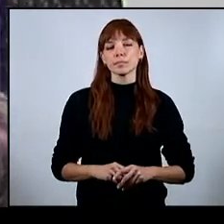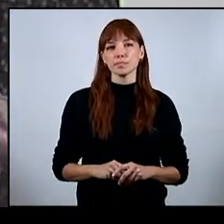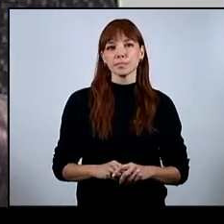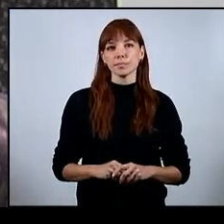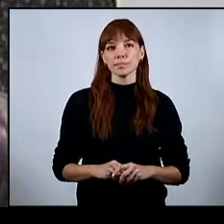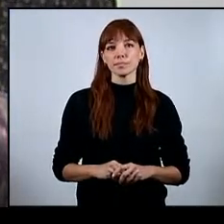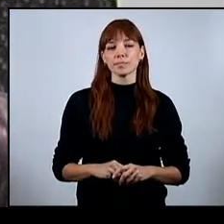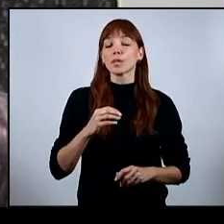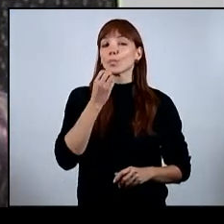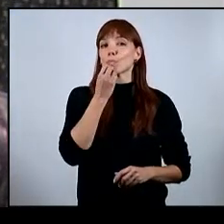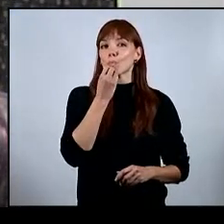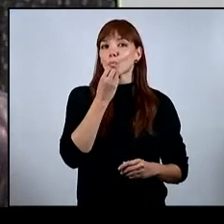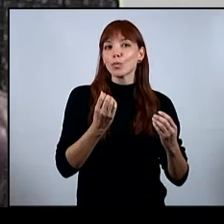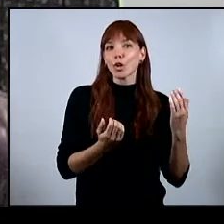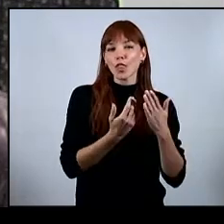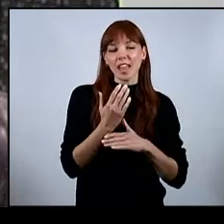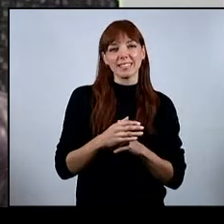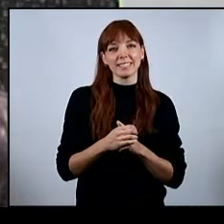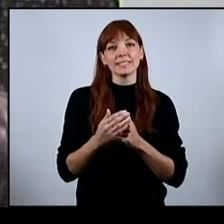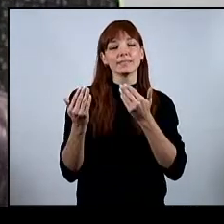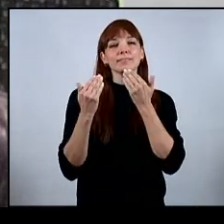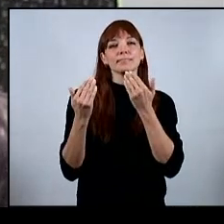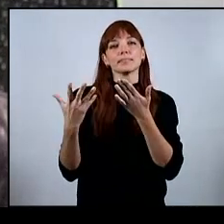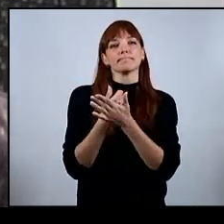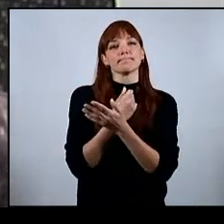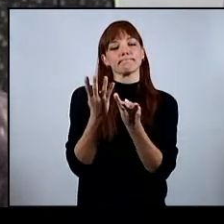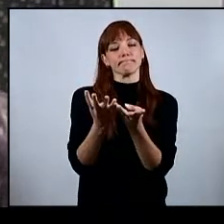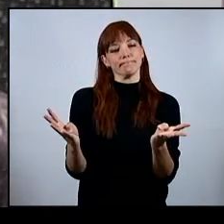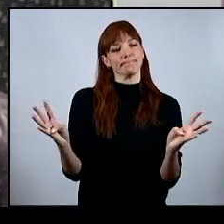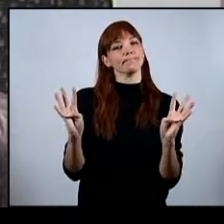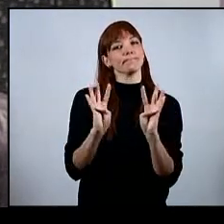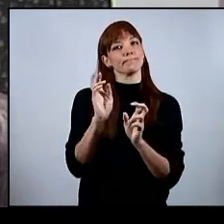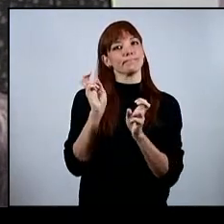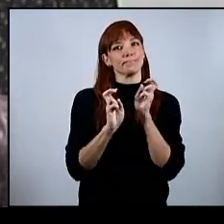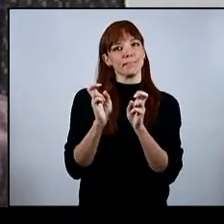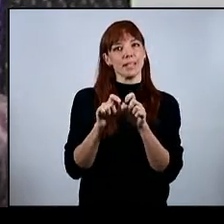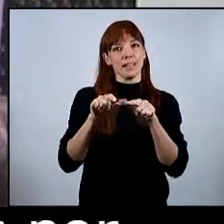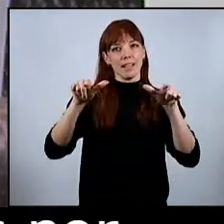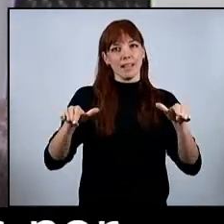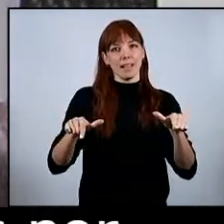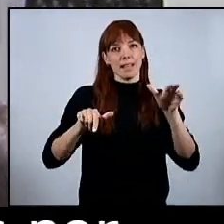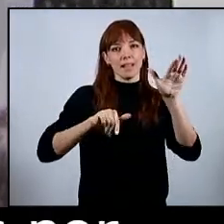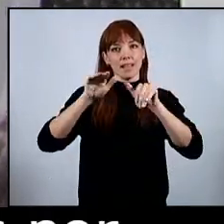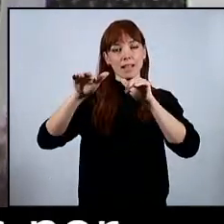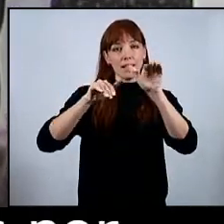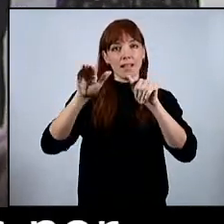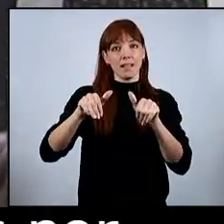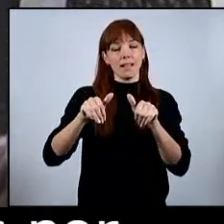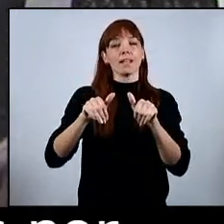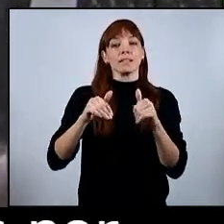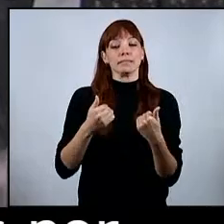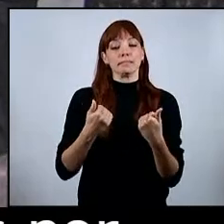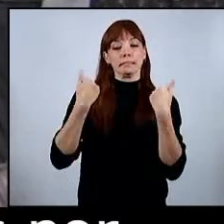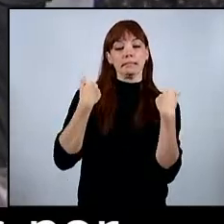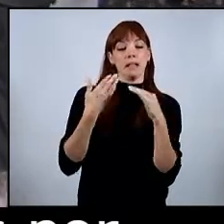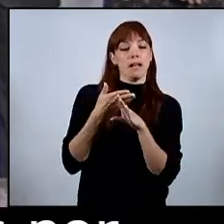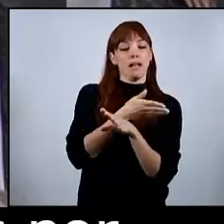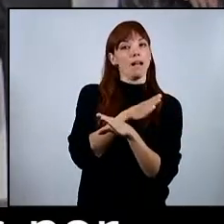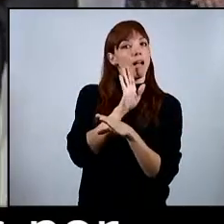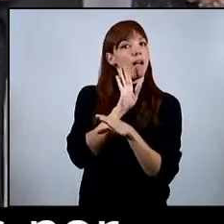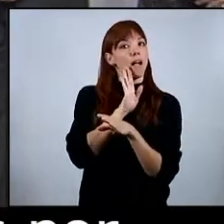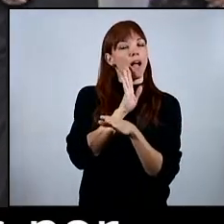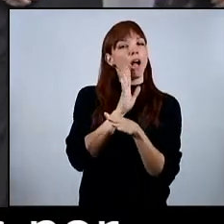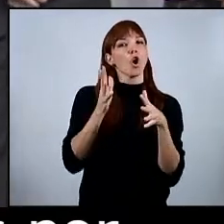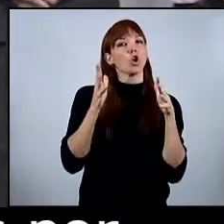Bueno, pues muy buenos días y muchas gracias a todos por estar aquí en esta convocatoria de prensa posterior a la reunión del Consejo de Gobierno